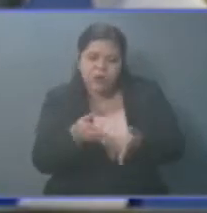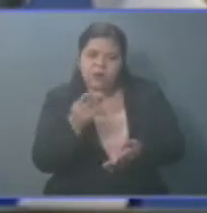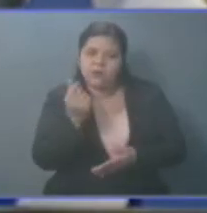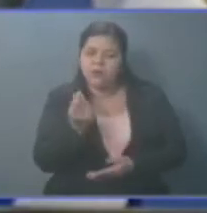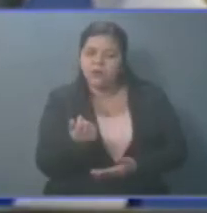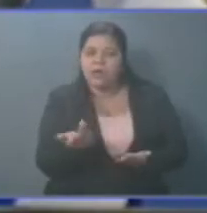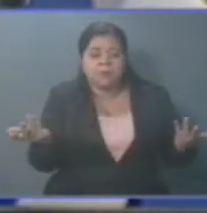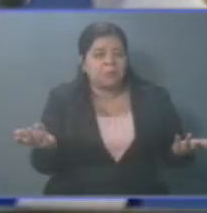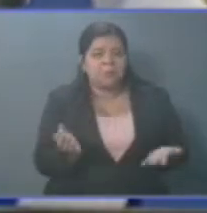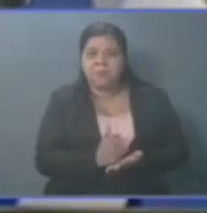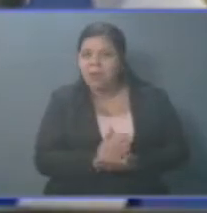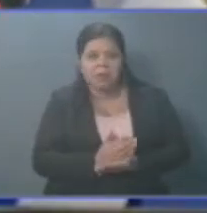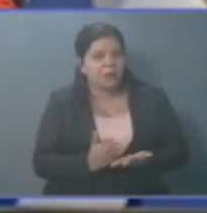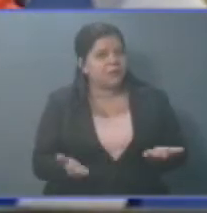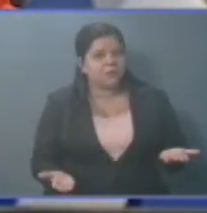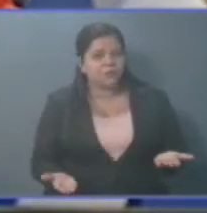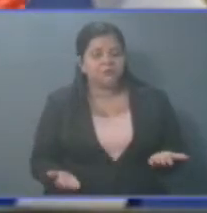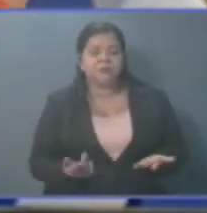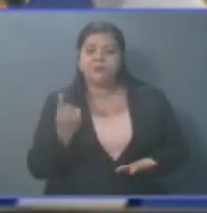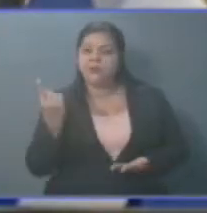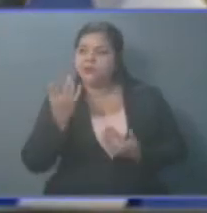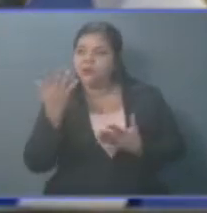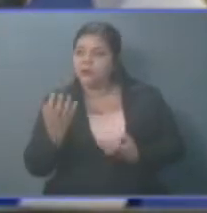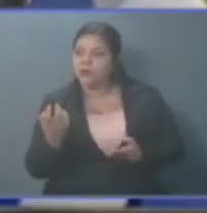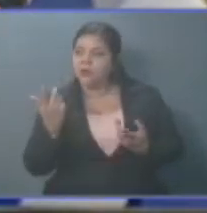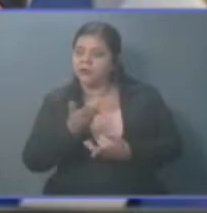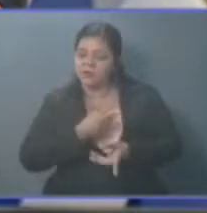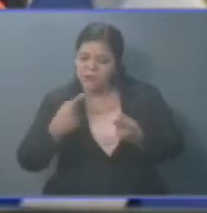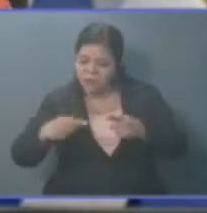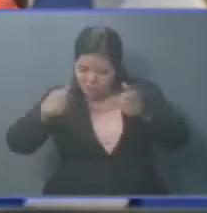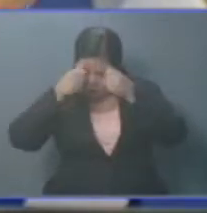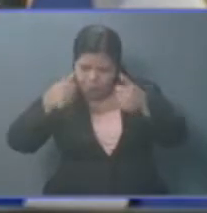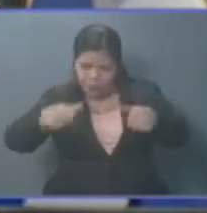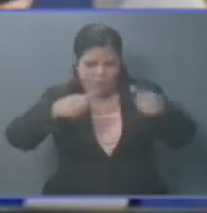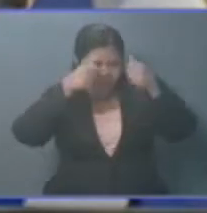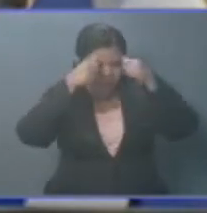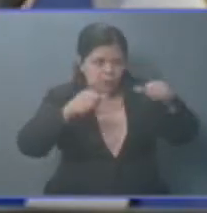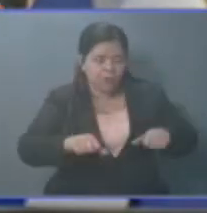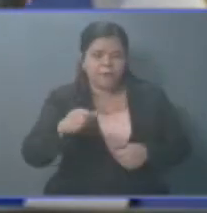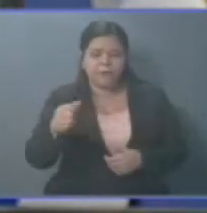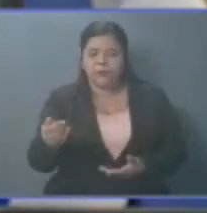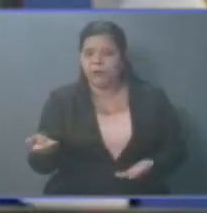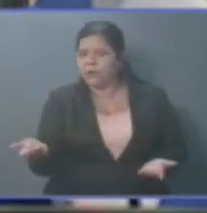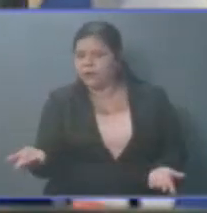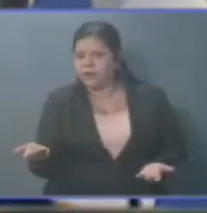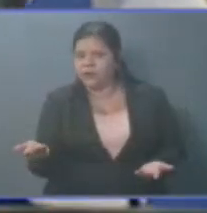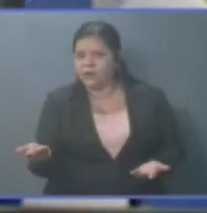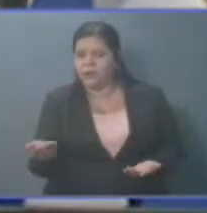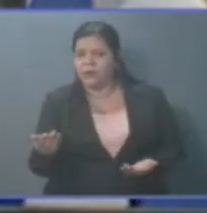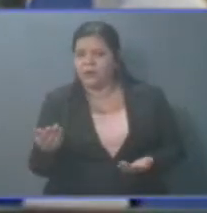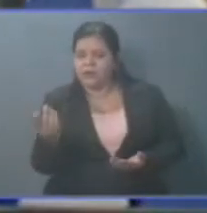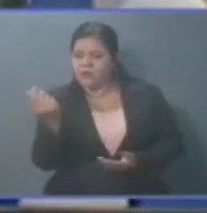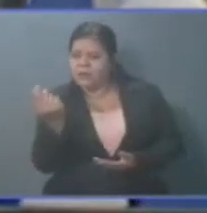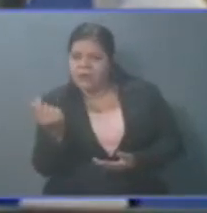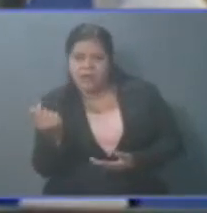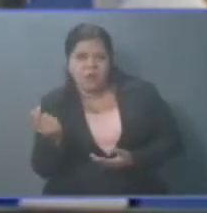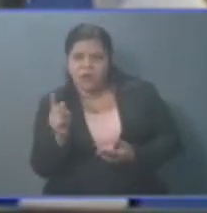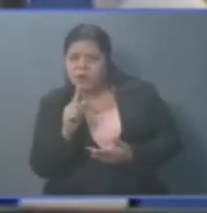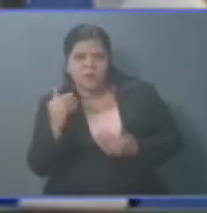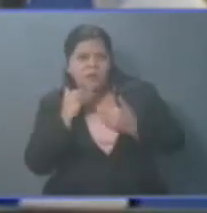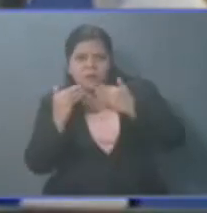fondo. Quieren que le sigamos aprobando bolsones de fondos sin